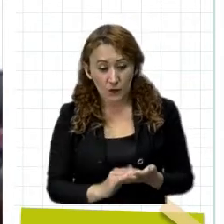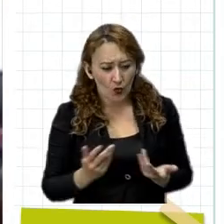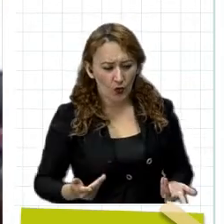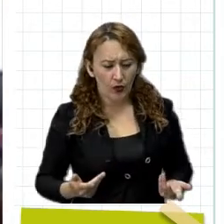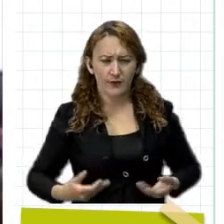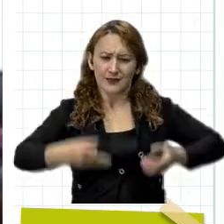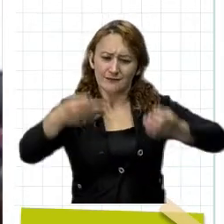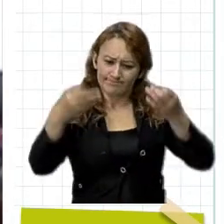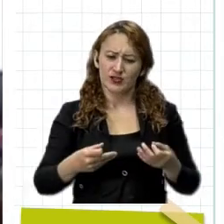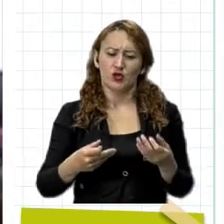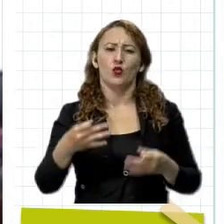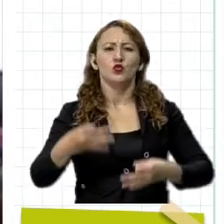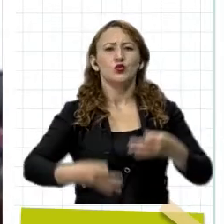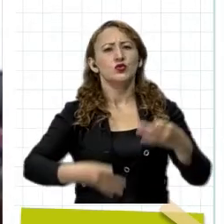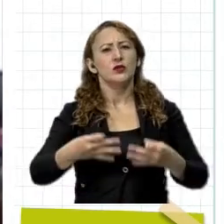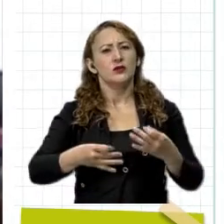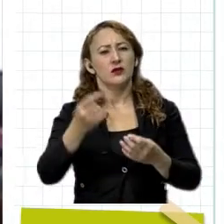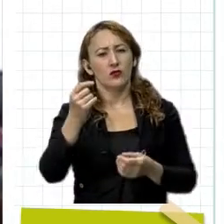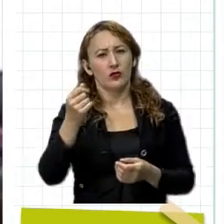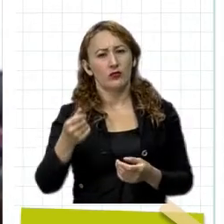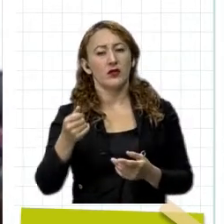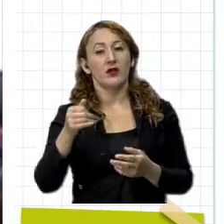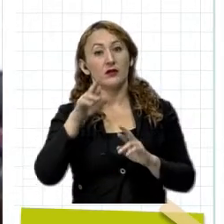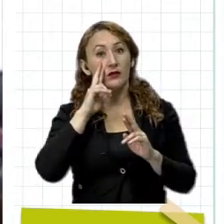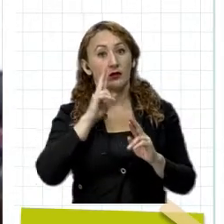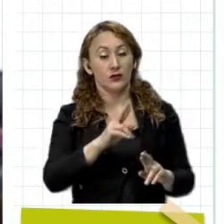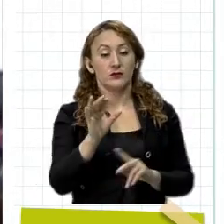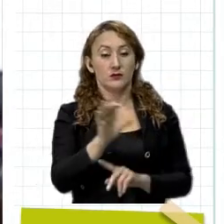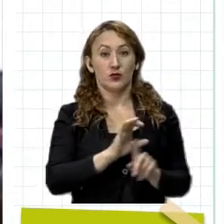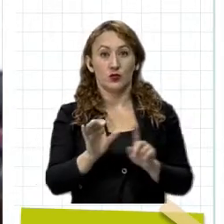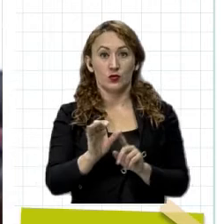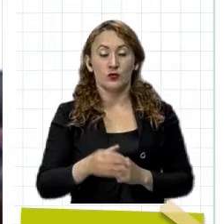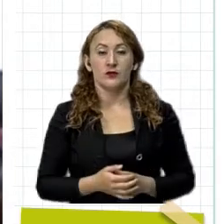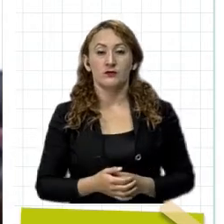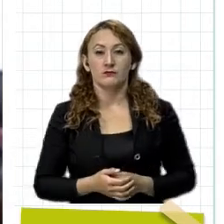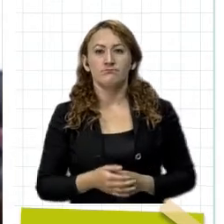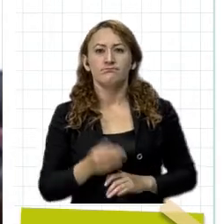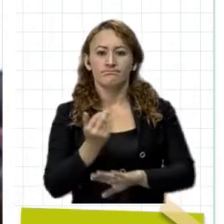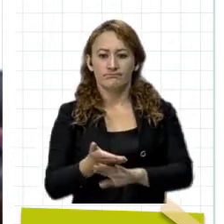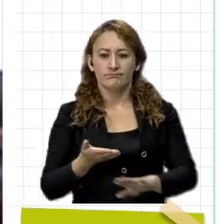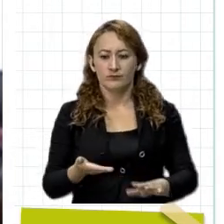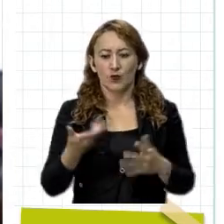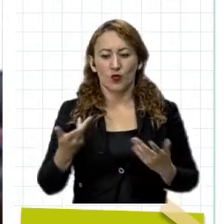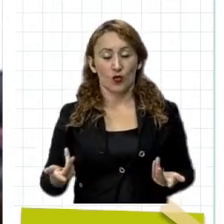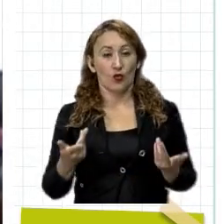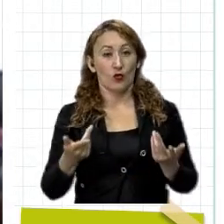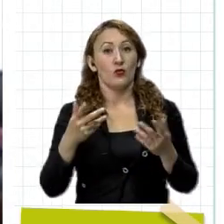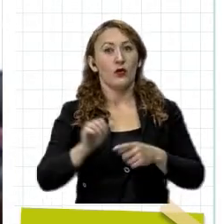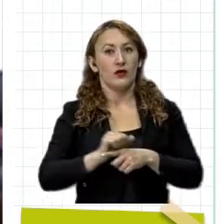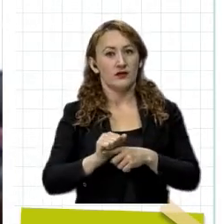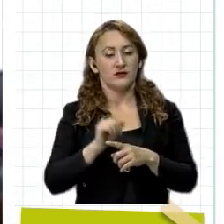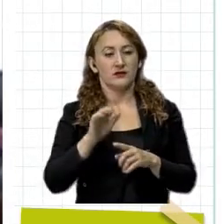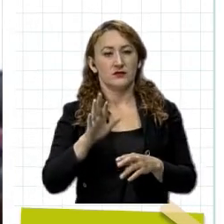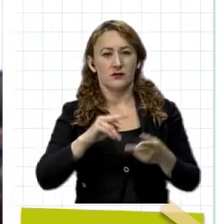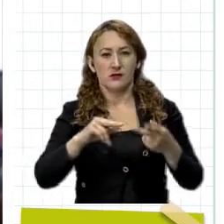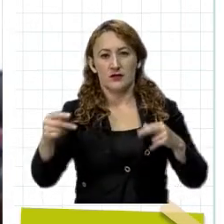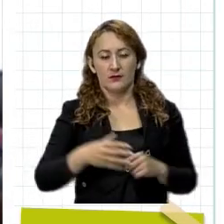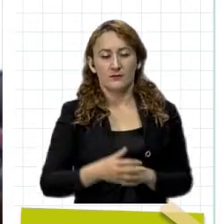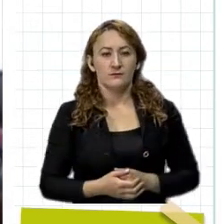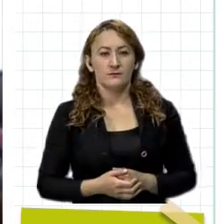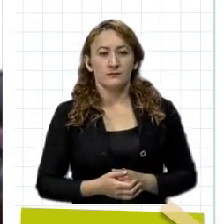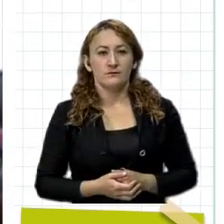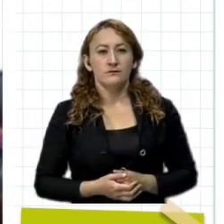justicia económica y reconocimiento cultural, exigiéndoles realizar un ejercicio contradictorio,